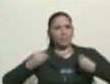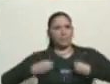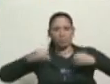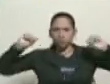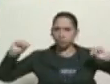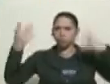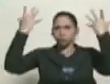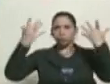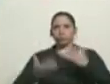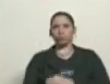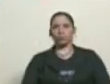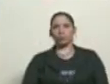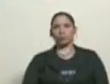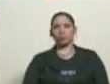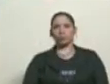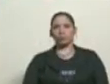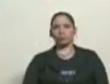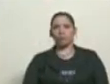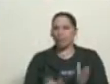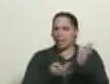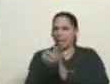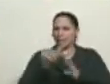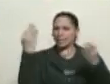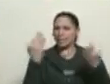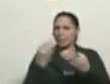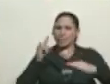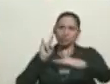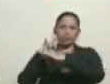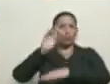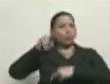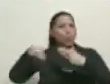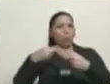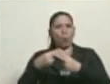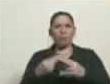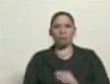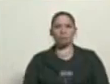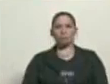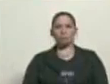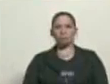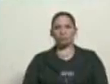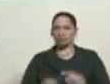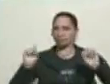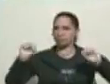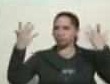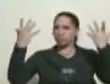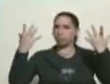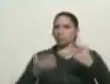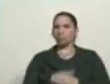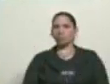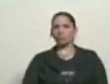¡Viviendo y vencemos! ¡Leales siempre! ¡Nunca! venceremos. Muy buenas tardes.